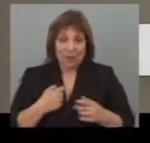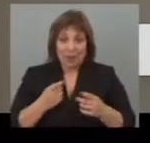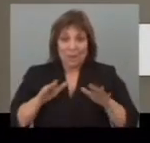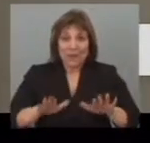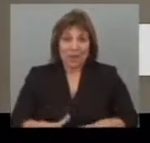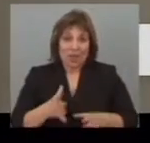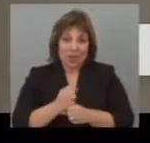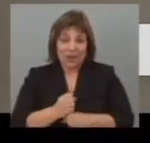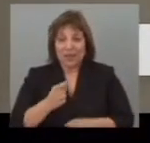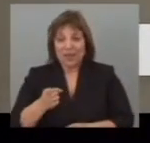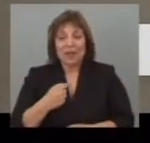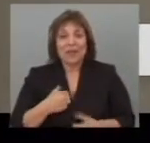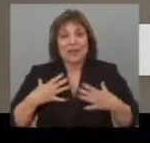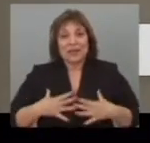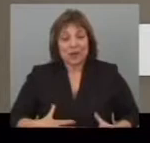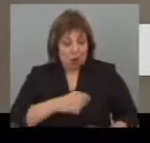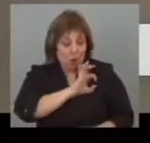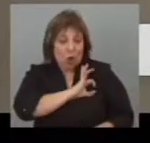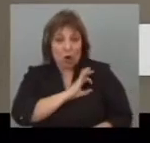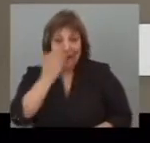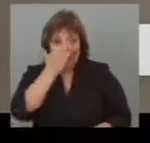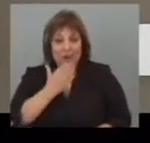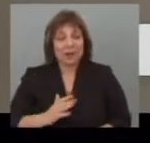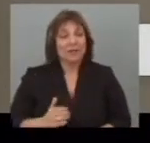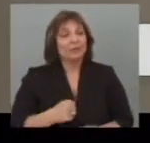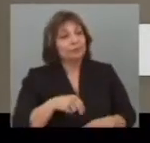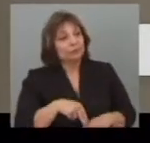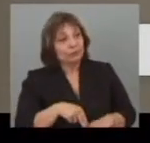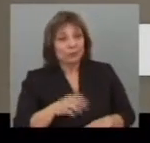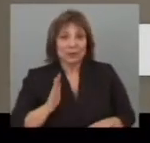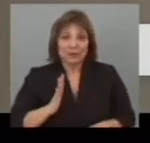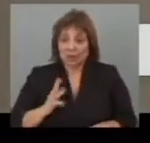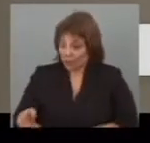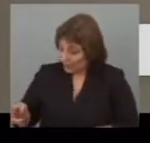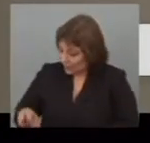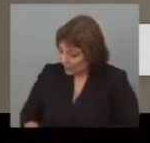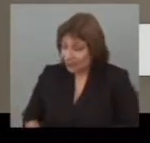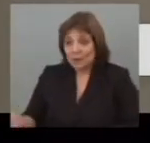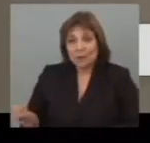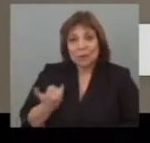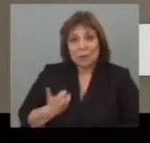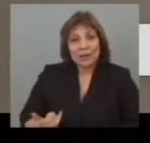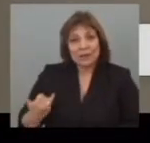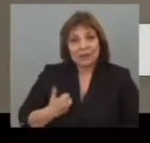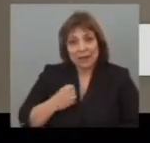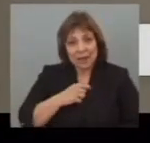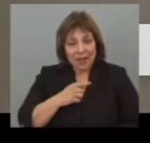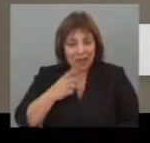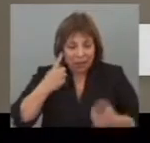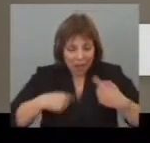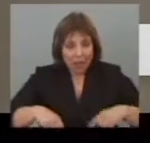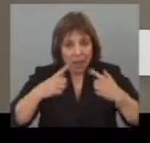curioso. Yo estaba con el logo de Mujeres de Negro. Vino una señora, se sentó al lado mío y me empezó a contar su historia y empezó a